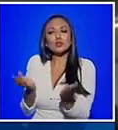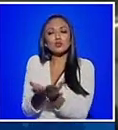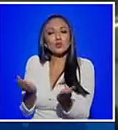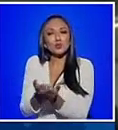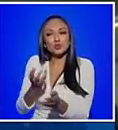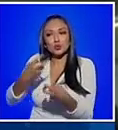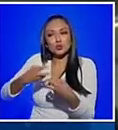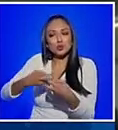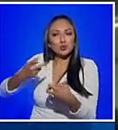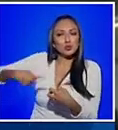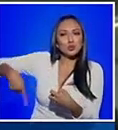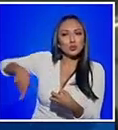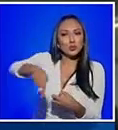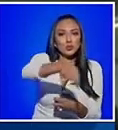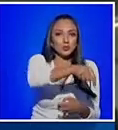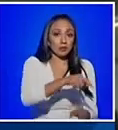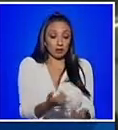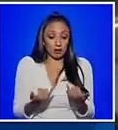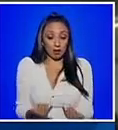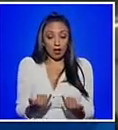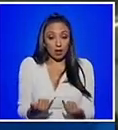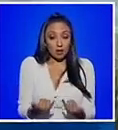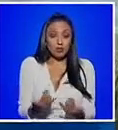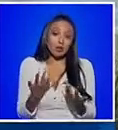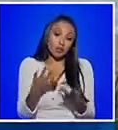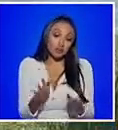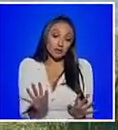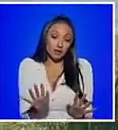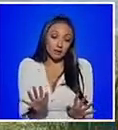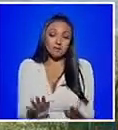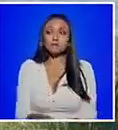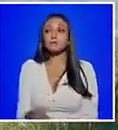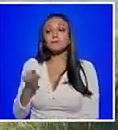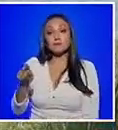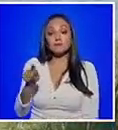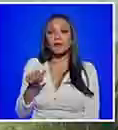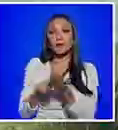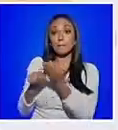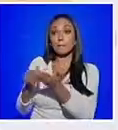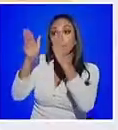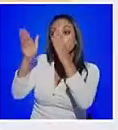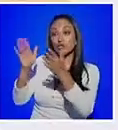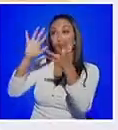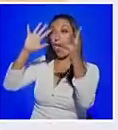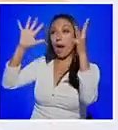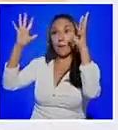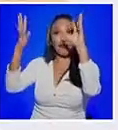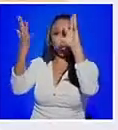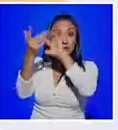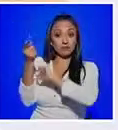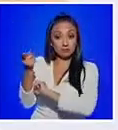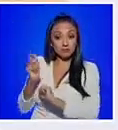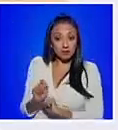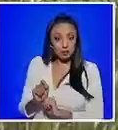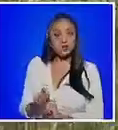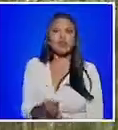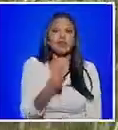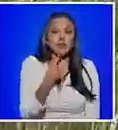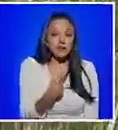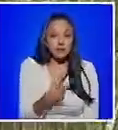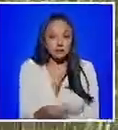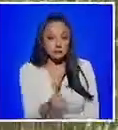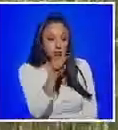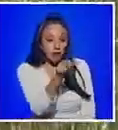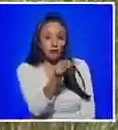y en la actualidad ya sedimentos duros. Mientras que el ministro de Ambiente, Gustavo Manrique, sostiene que esto no